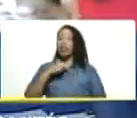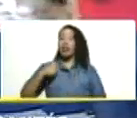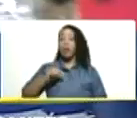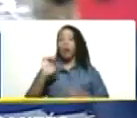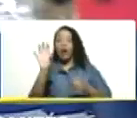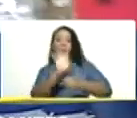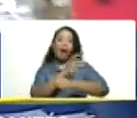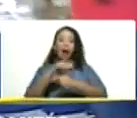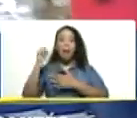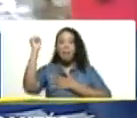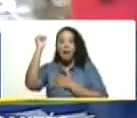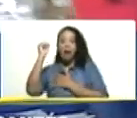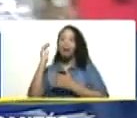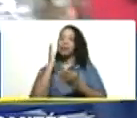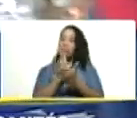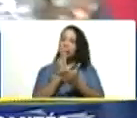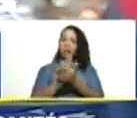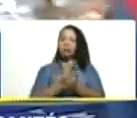bailar siempre.